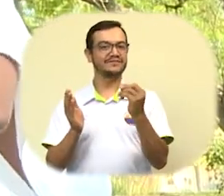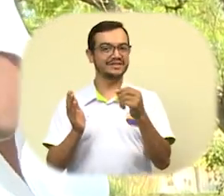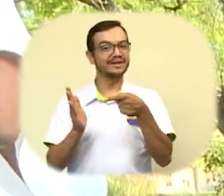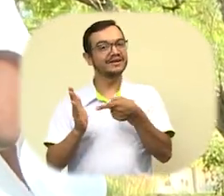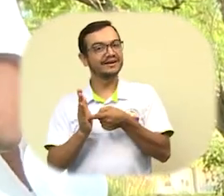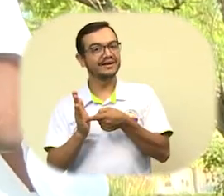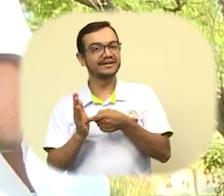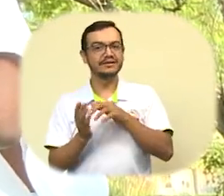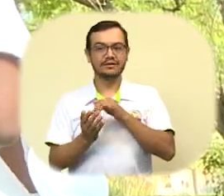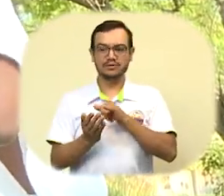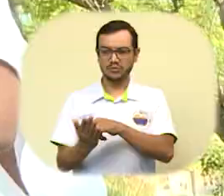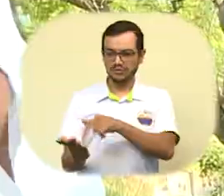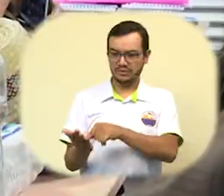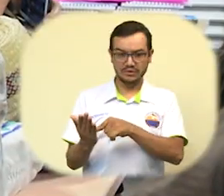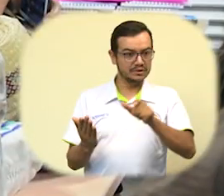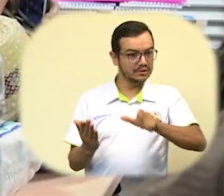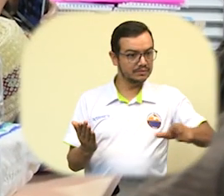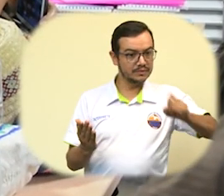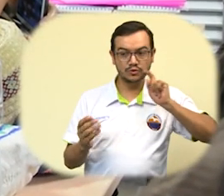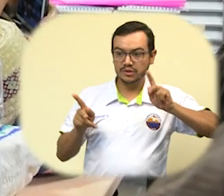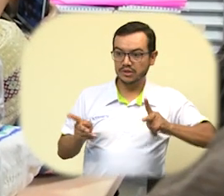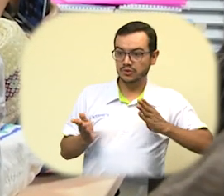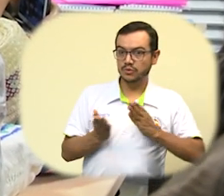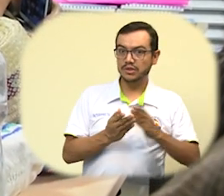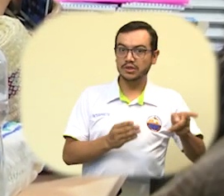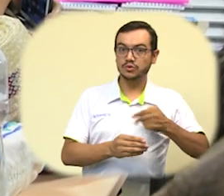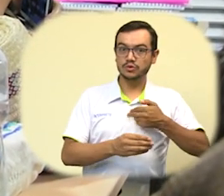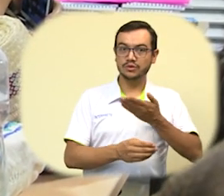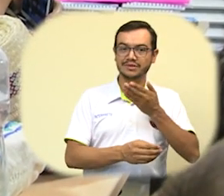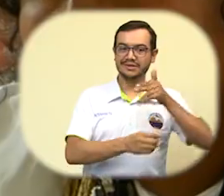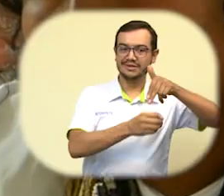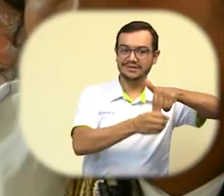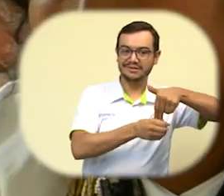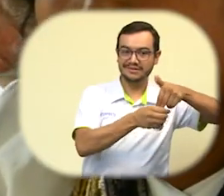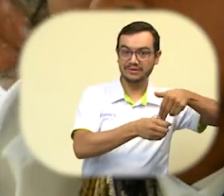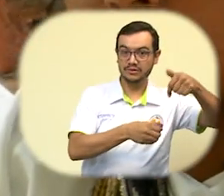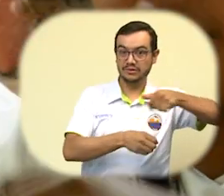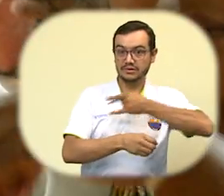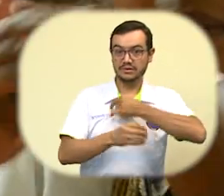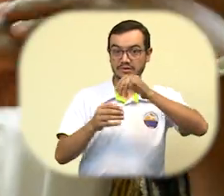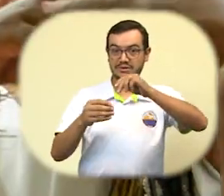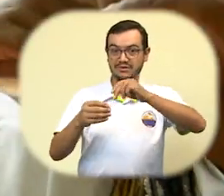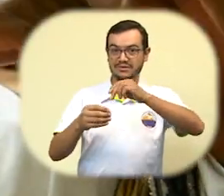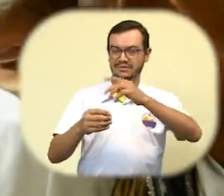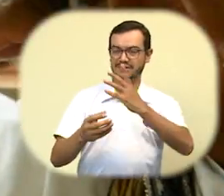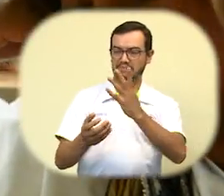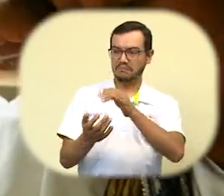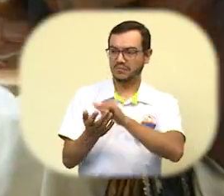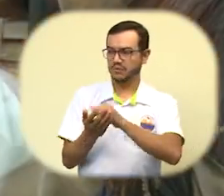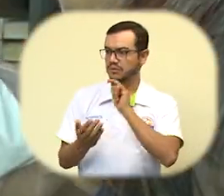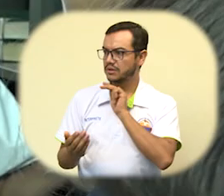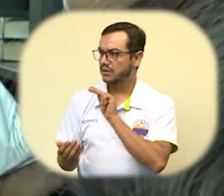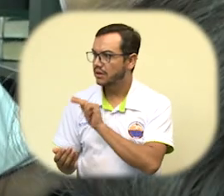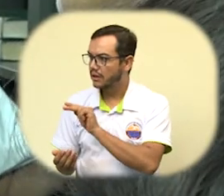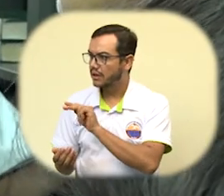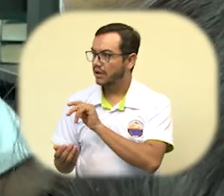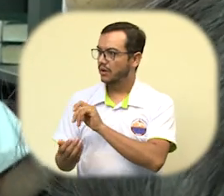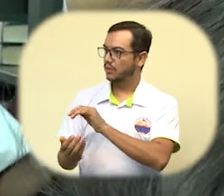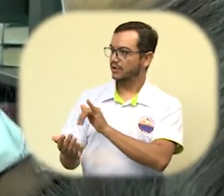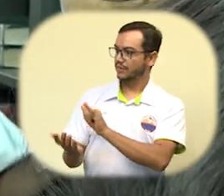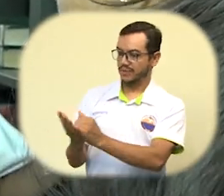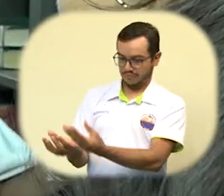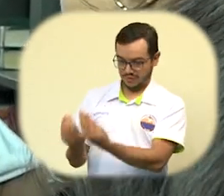estudiantes indígenas de la Universidad del Magdalena voces de respaldo y apoyo. Consideran que esto va a repercutir en